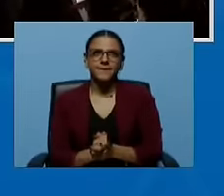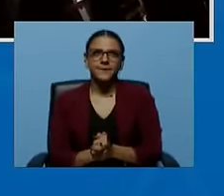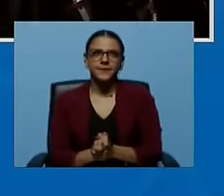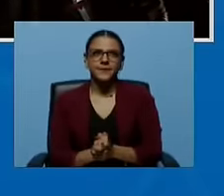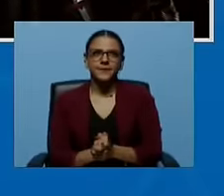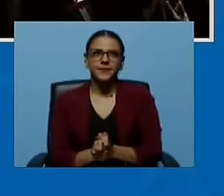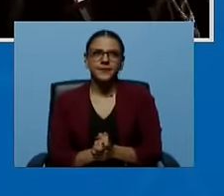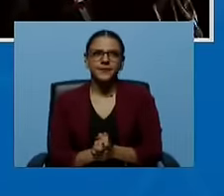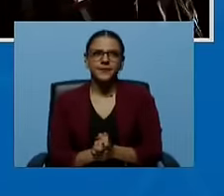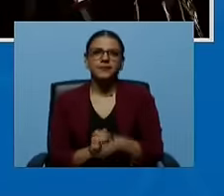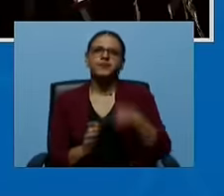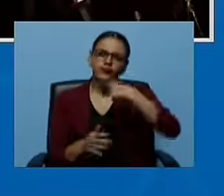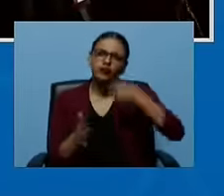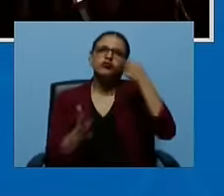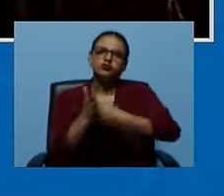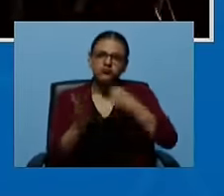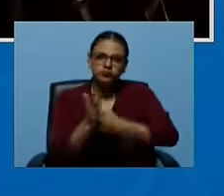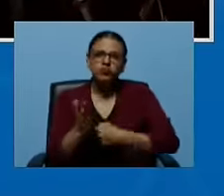¡Viva! Luchar,